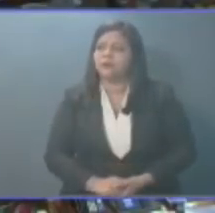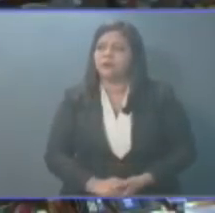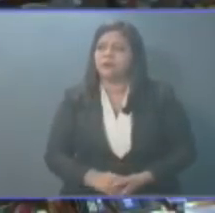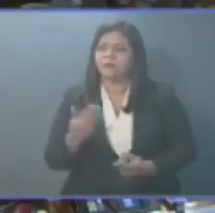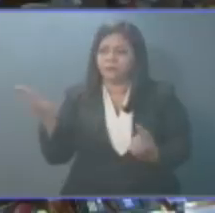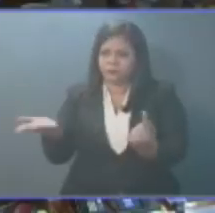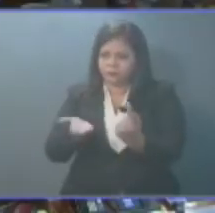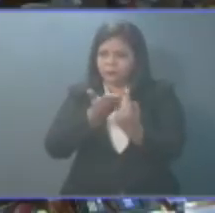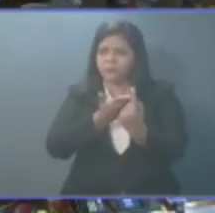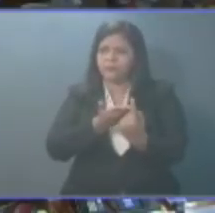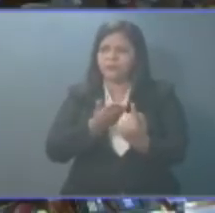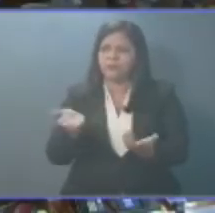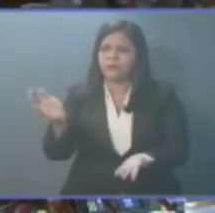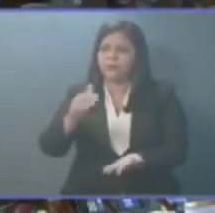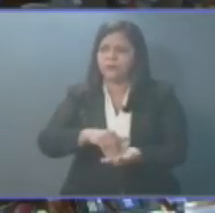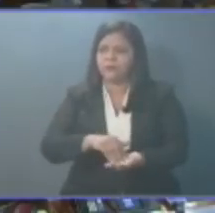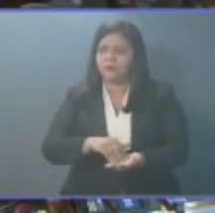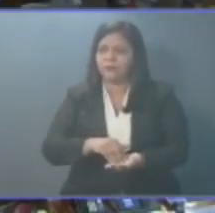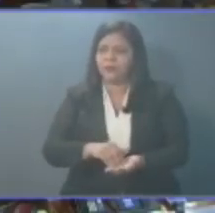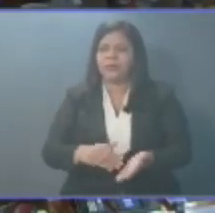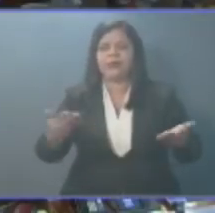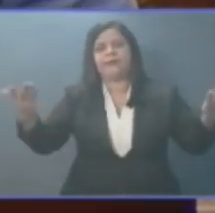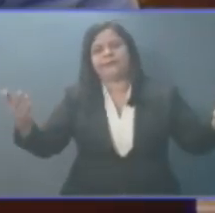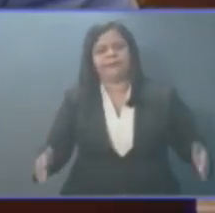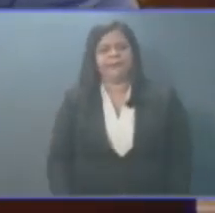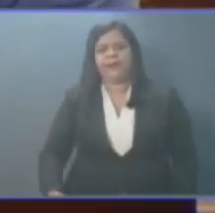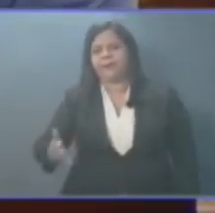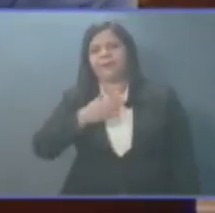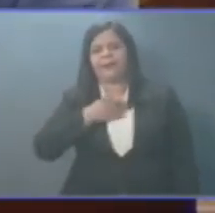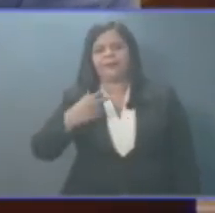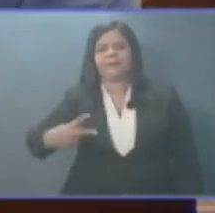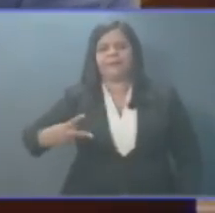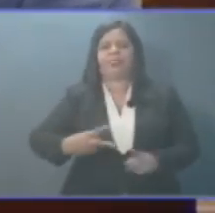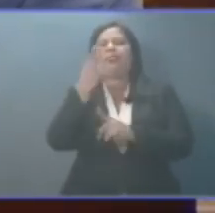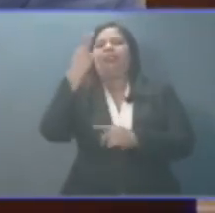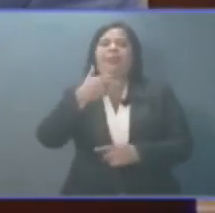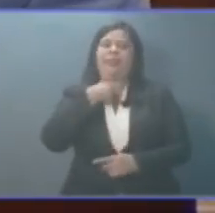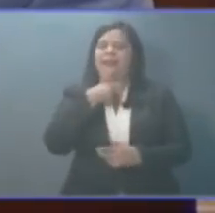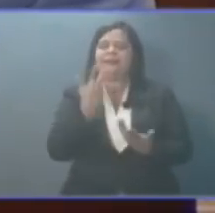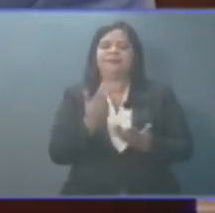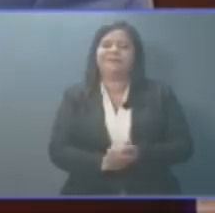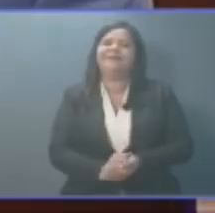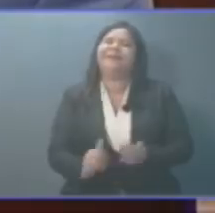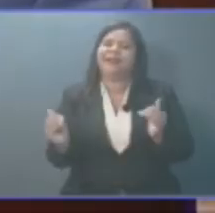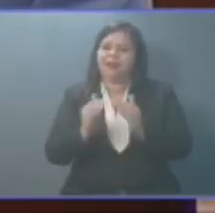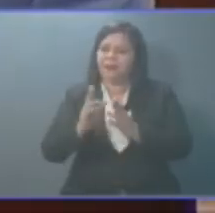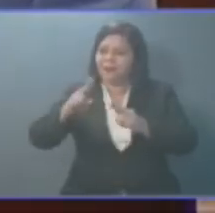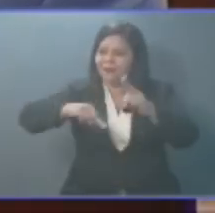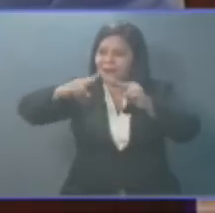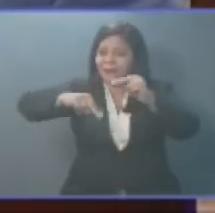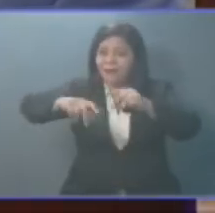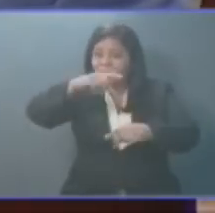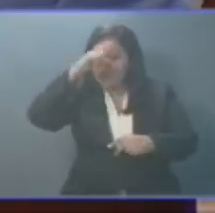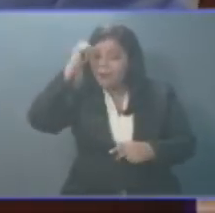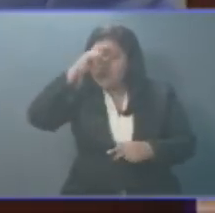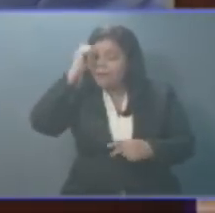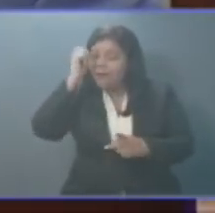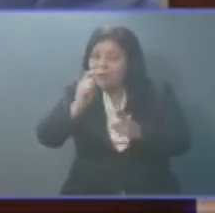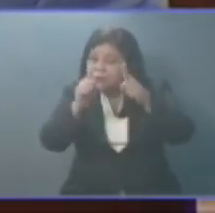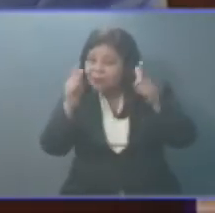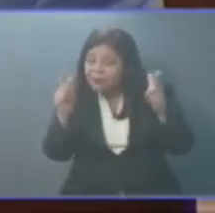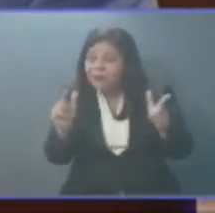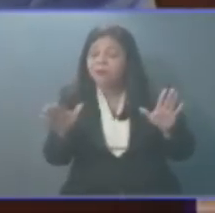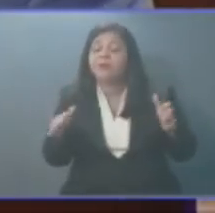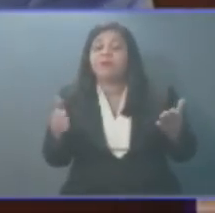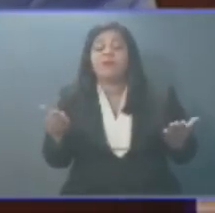Tiene el uso de la palabra, señor. Ya me robaron el audio. También construimos una gran obra de impacto como es